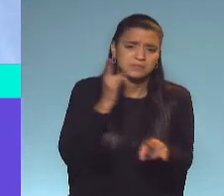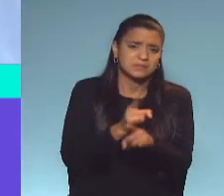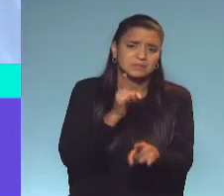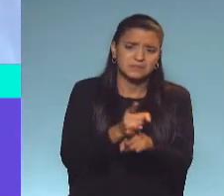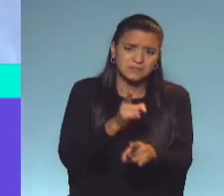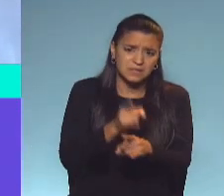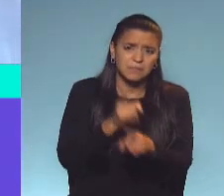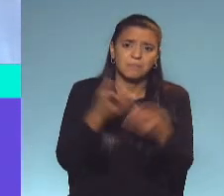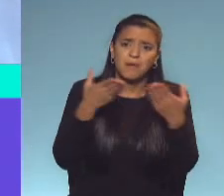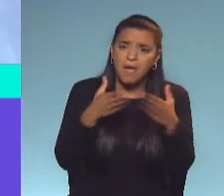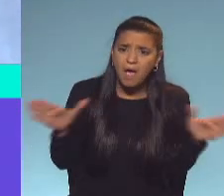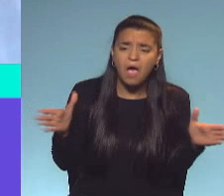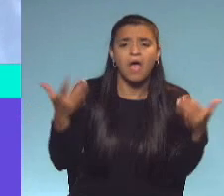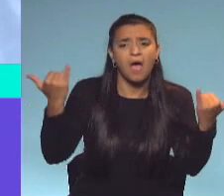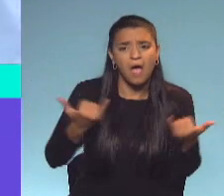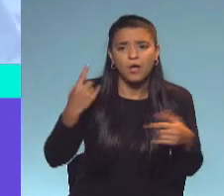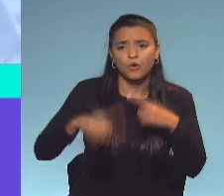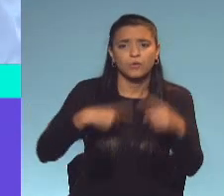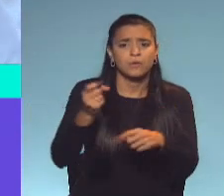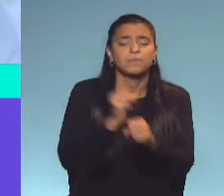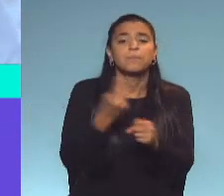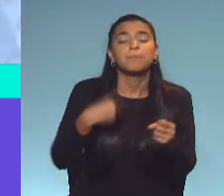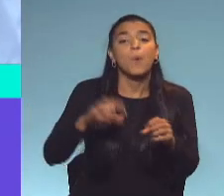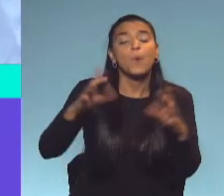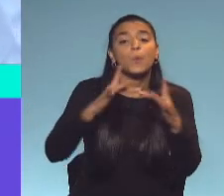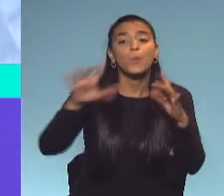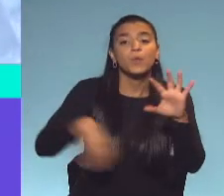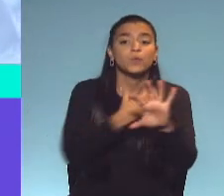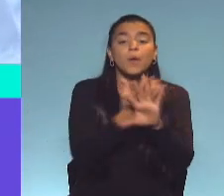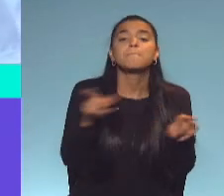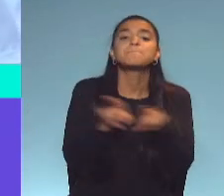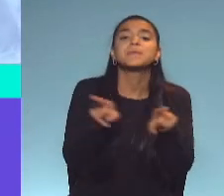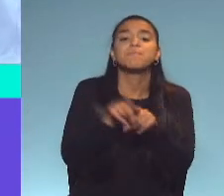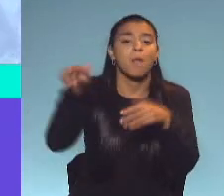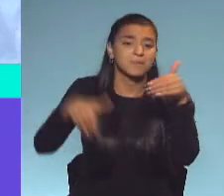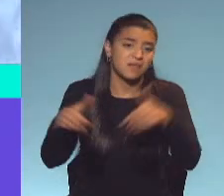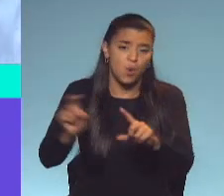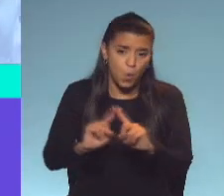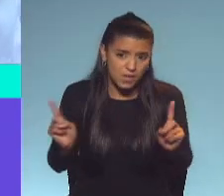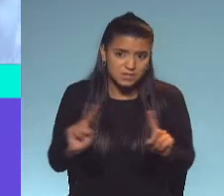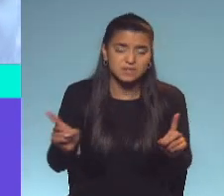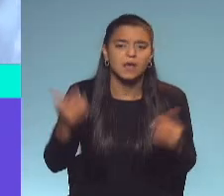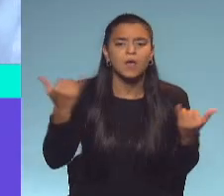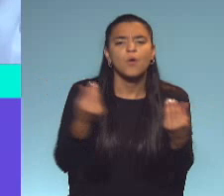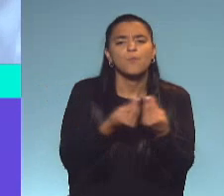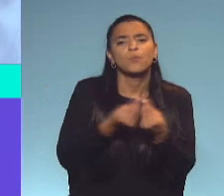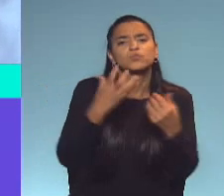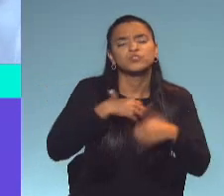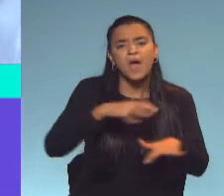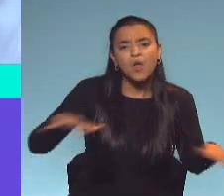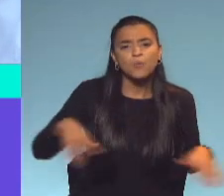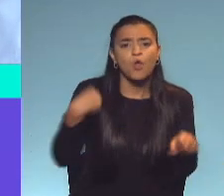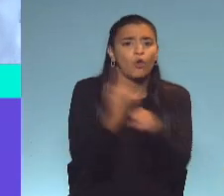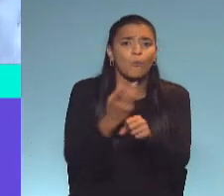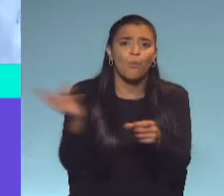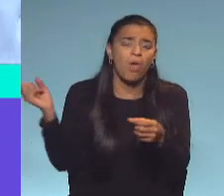permanentemente abiertos, hemos descubierto que la virtualidad no brinda lo mismo que la presencialidad, deja fuera muchos alumnos, muchos